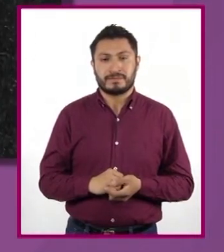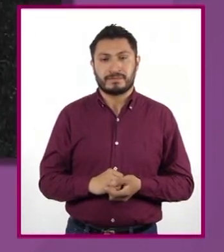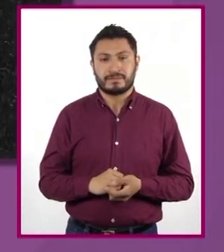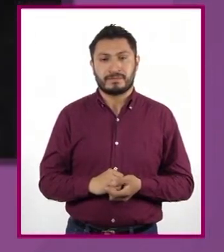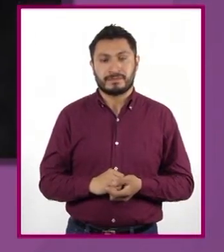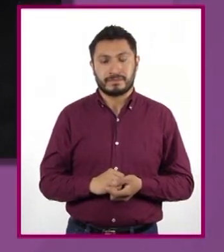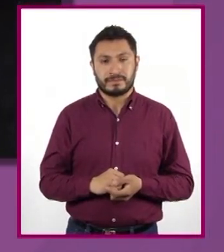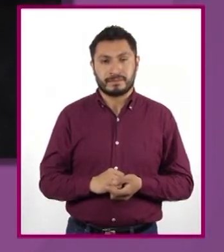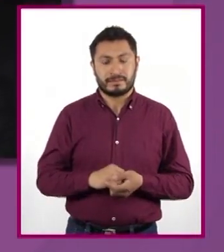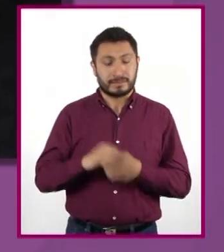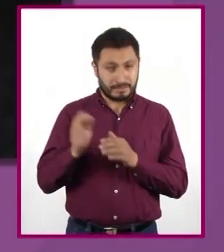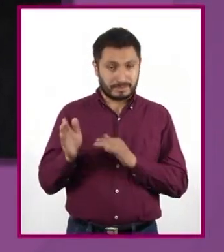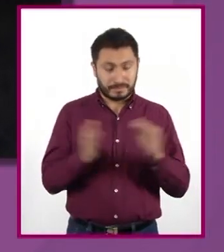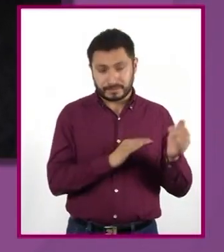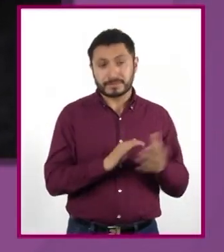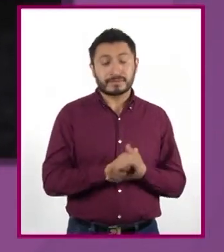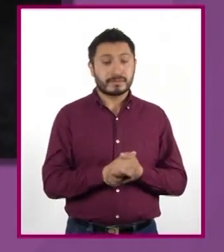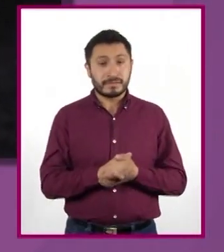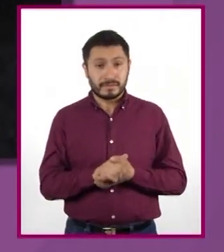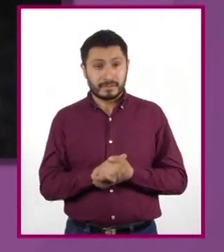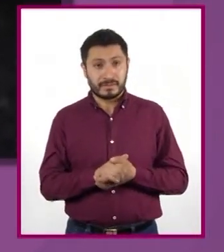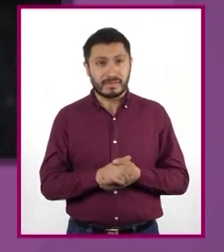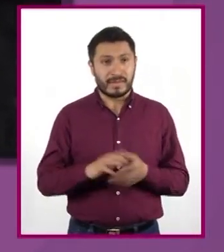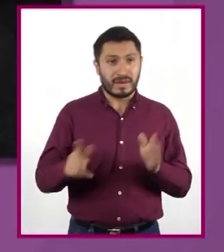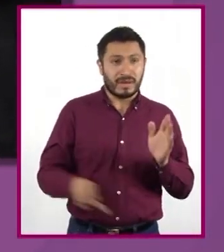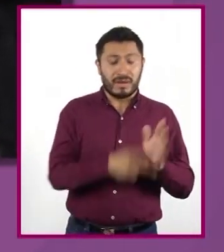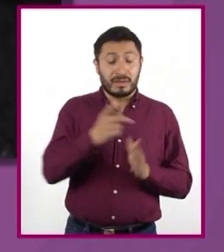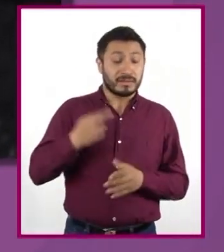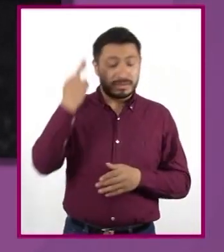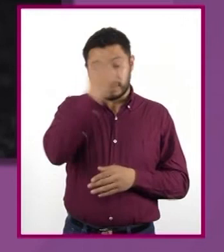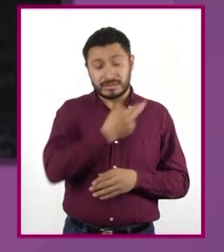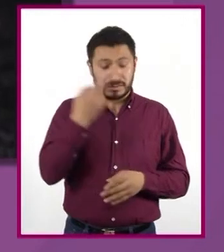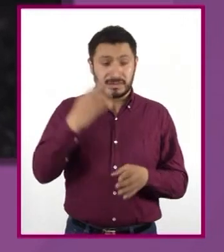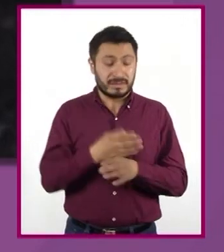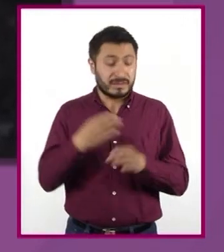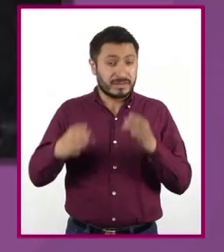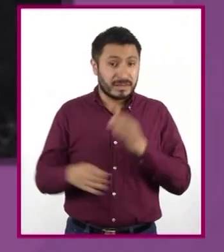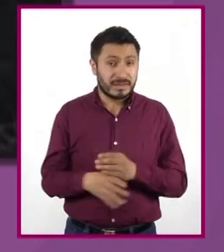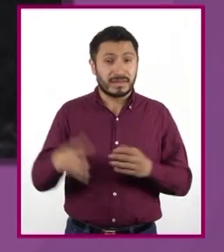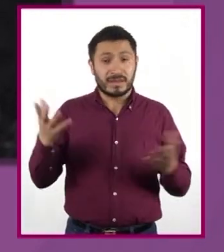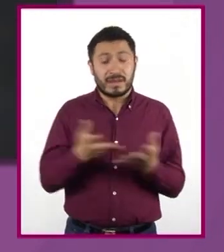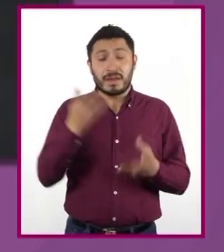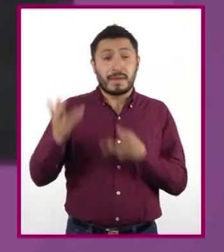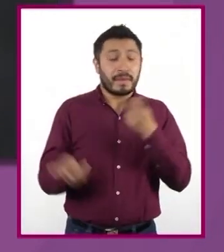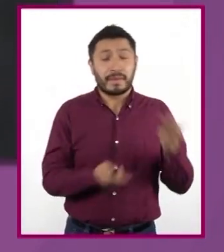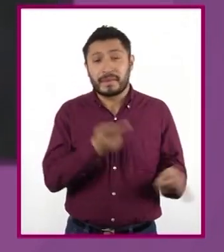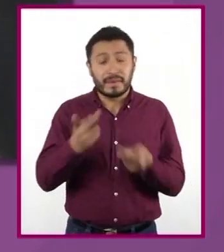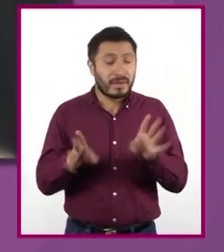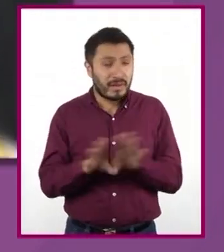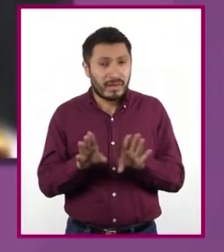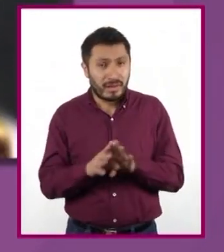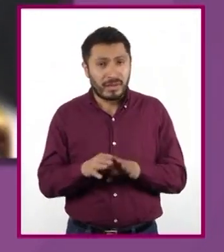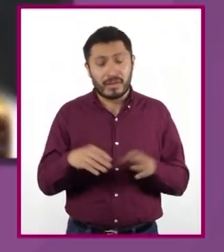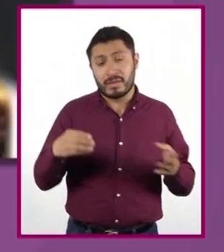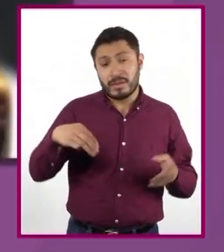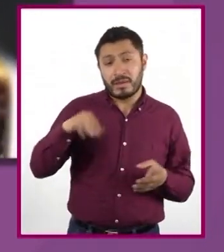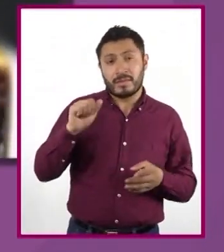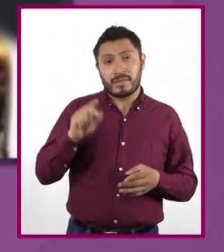Por el otro lado, reexaminar los artefactos y comenzar a hacer preguntas de